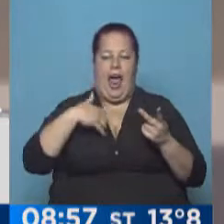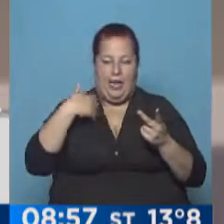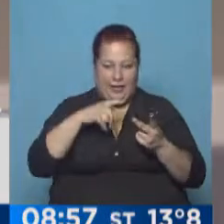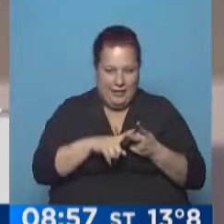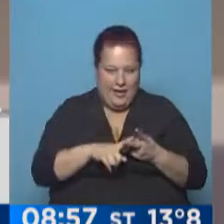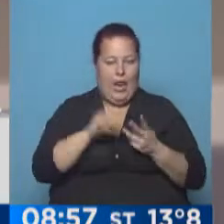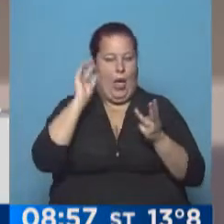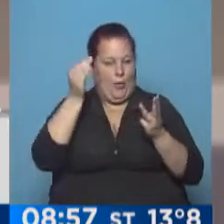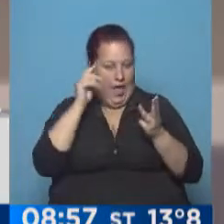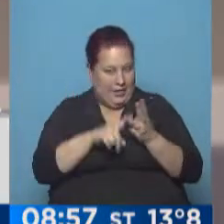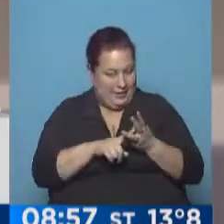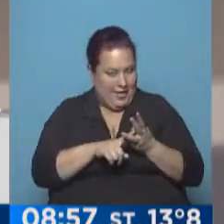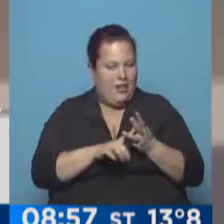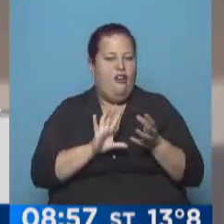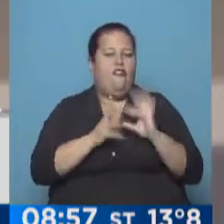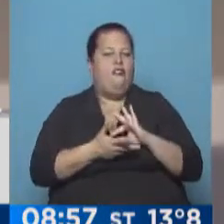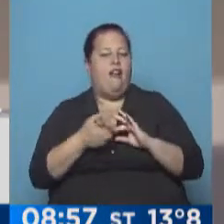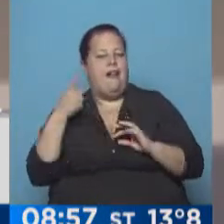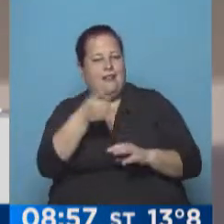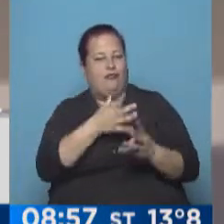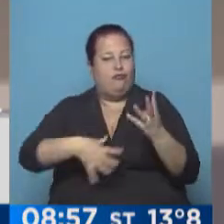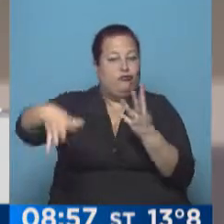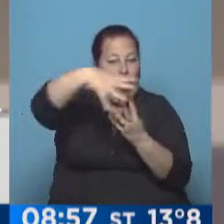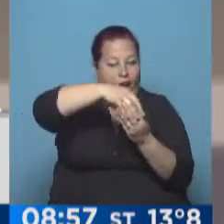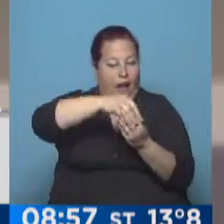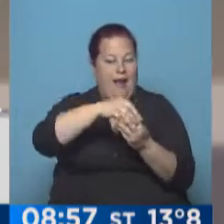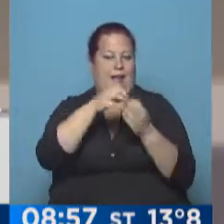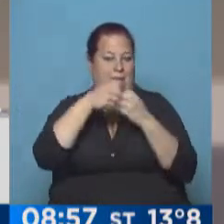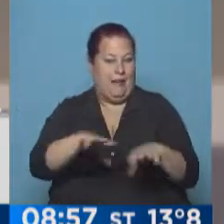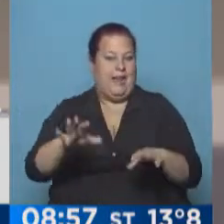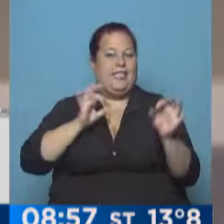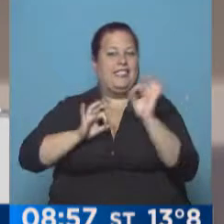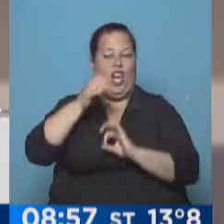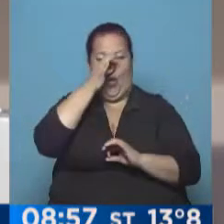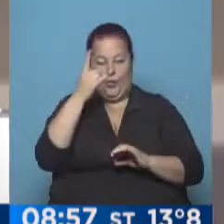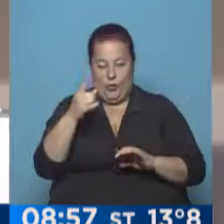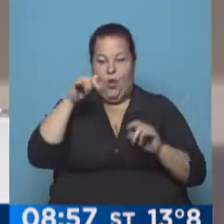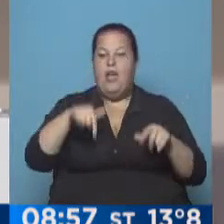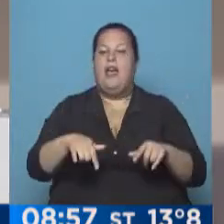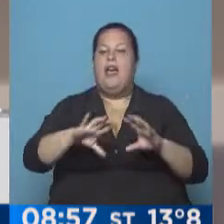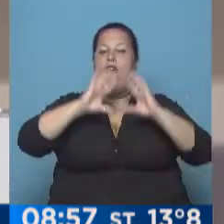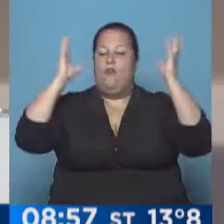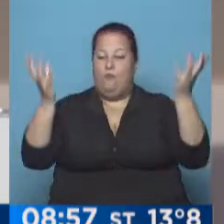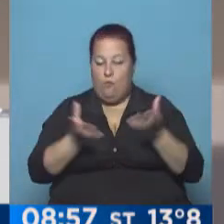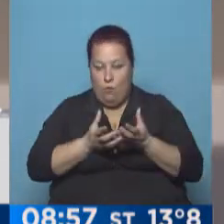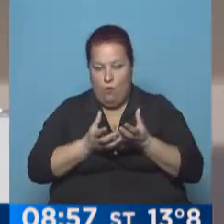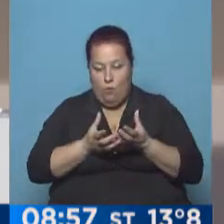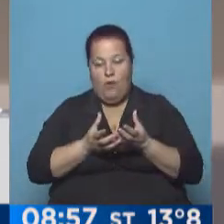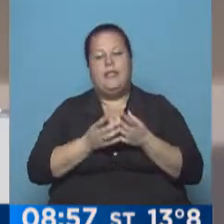y a brasil es una forma de atacar a todo este proceso que ha empezado en el siglo 21 a nivel internacional